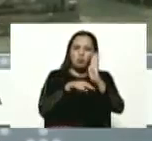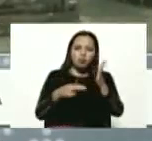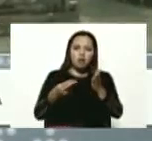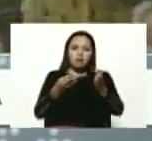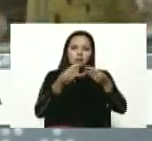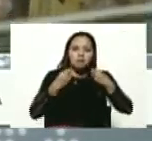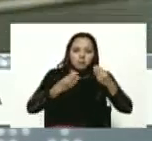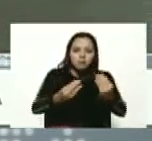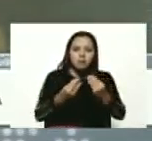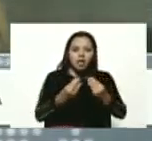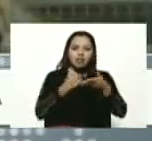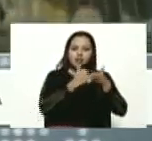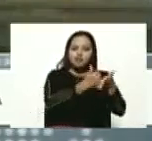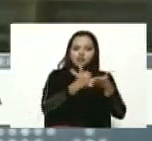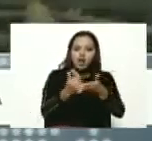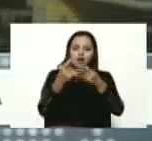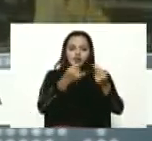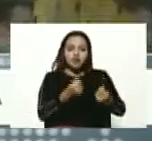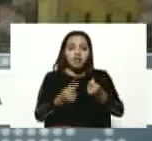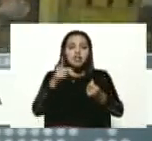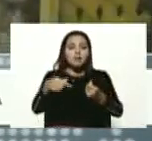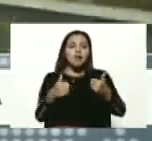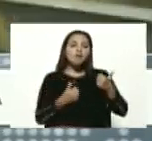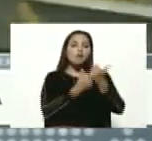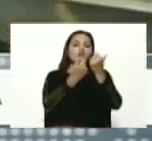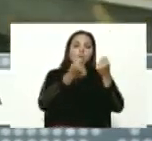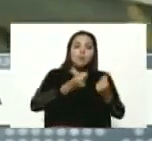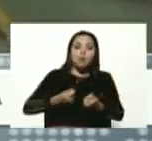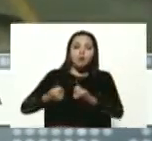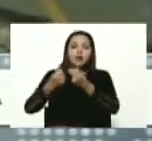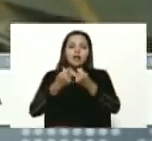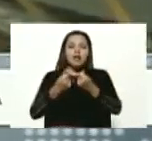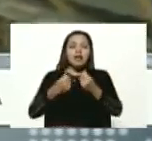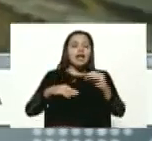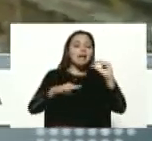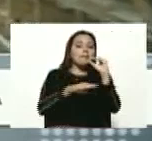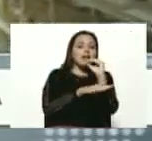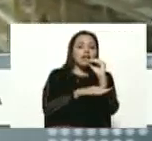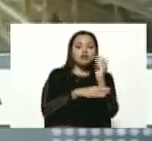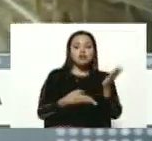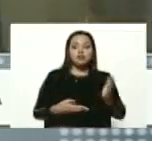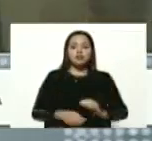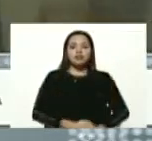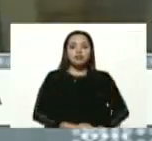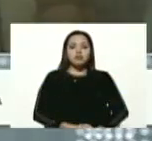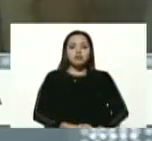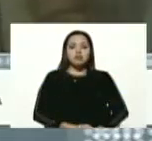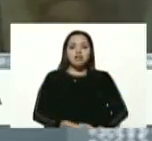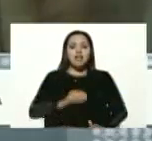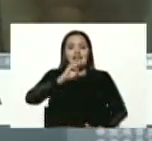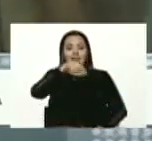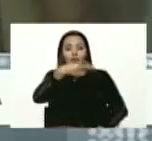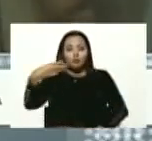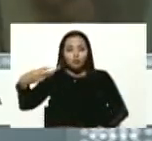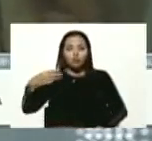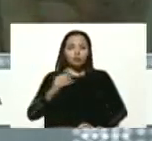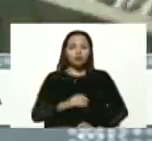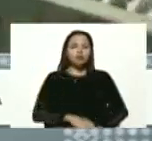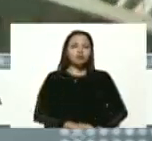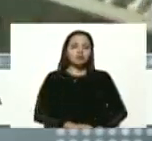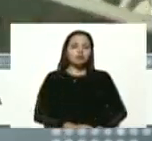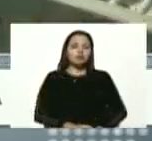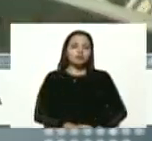créditos en bolívares, en petro, en euros,